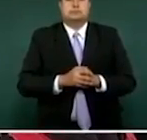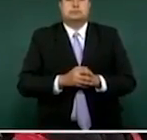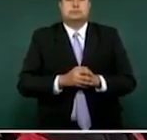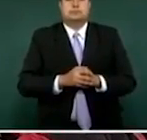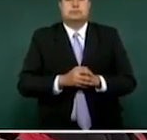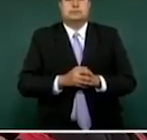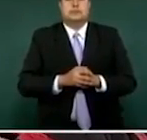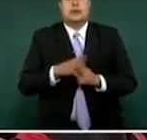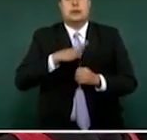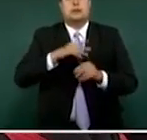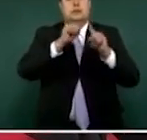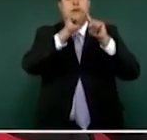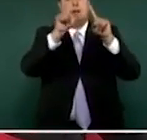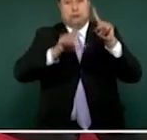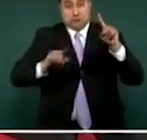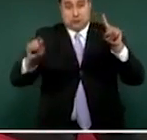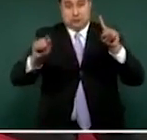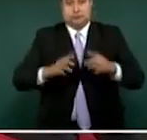Ese es el nacional.